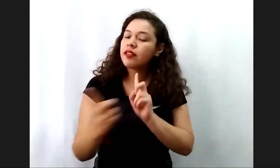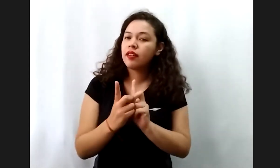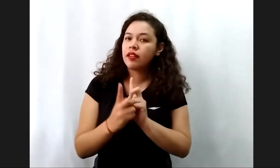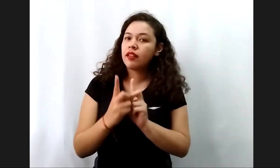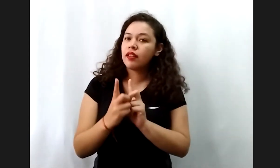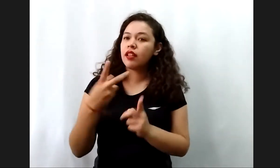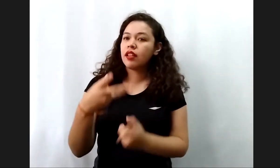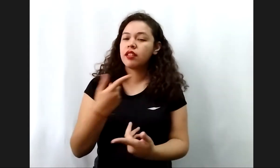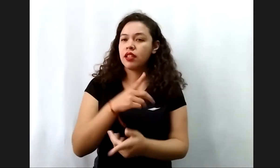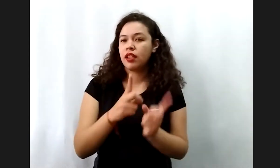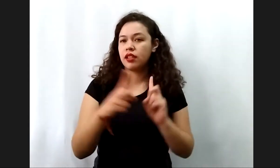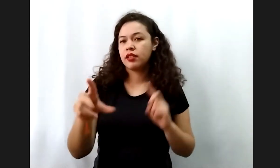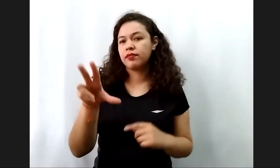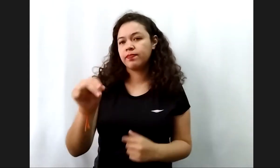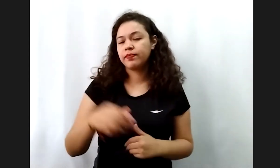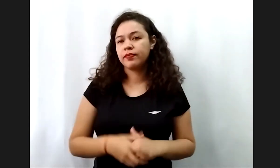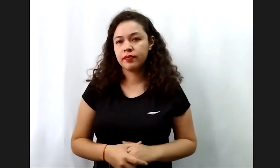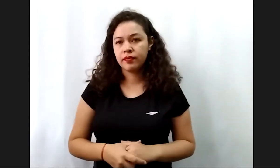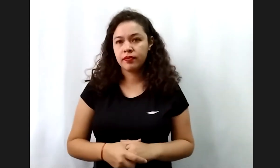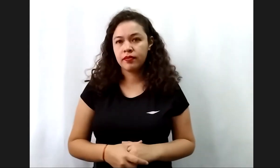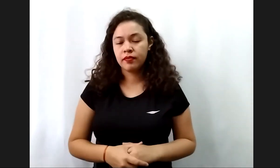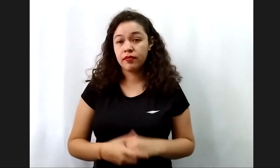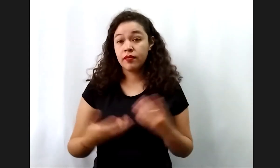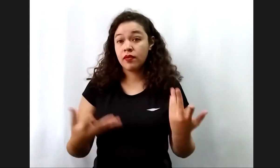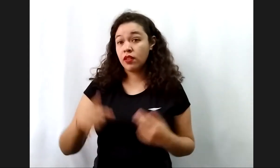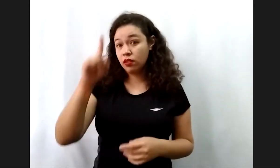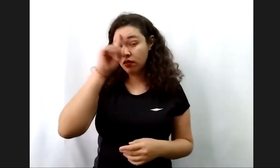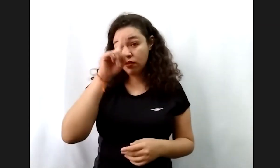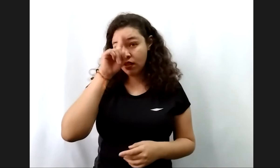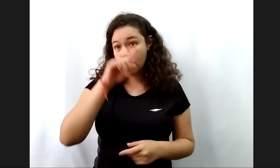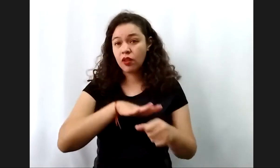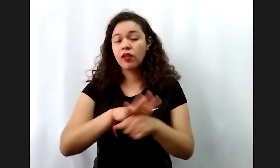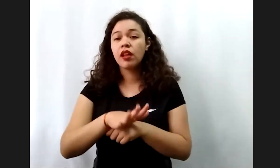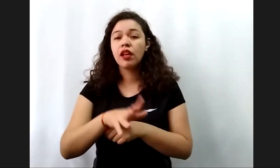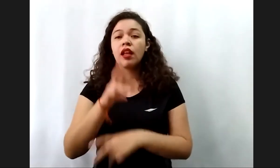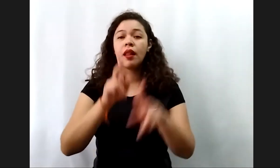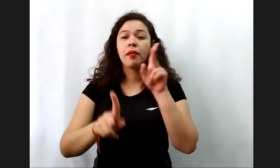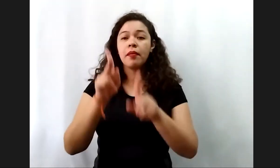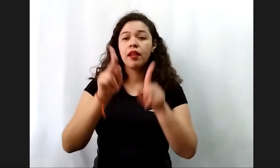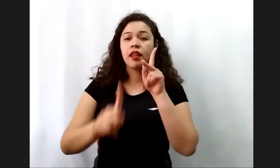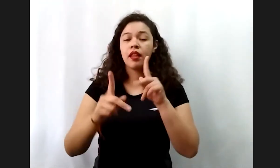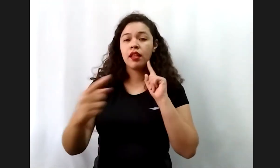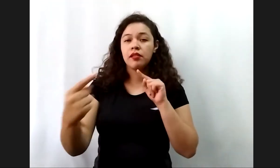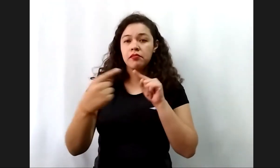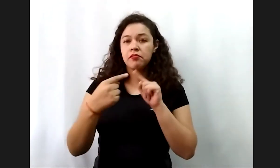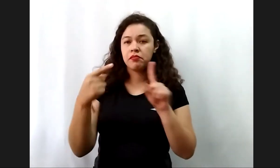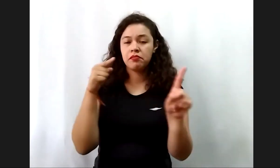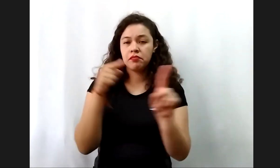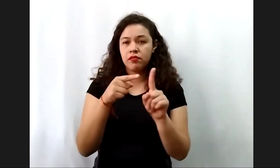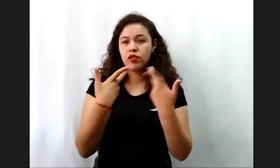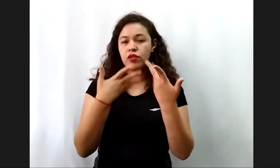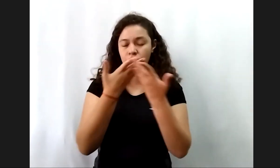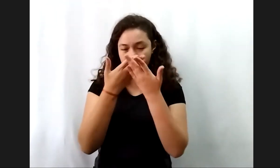a distancia, ¿no? Una recomendación es que tendrían que platicar directamente y tú mantenerte abierta, en